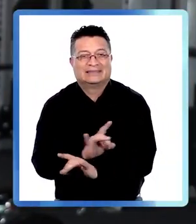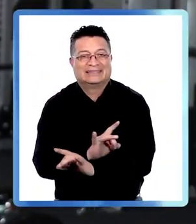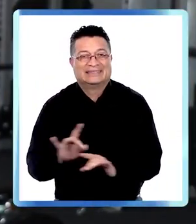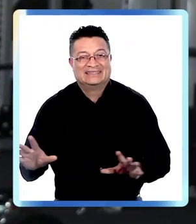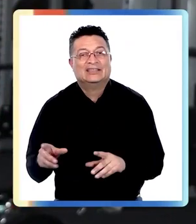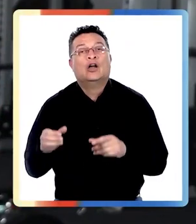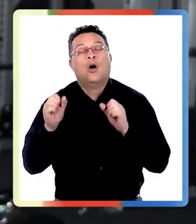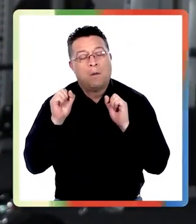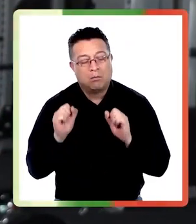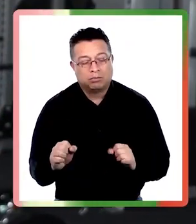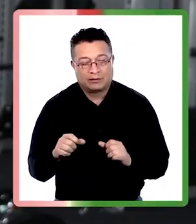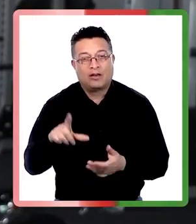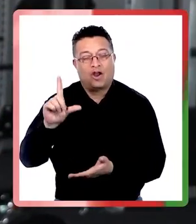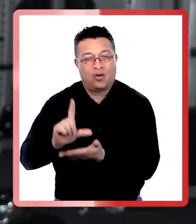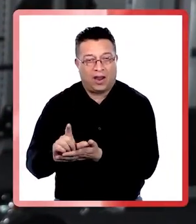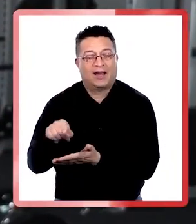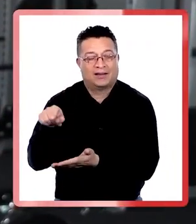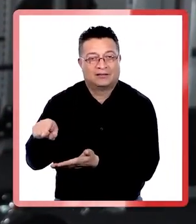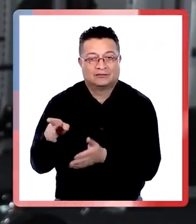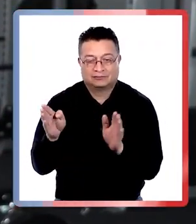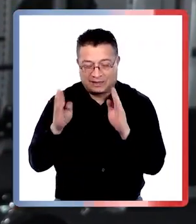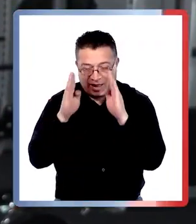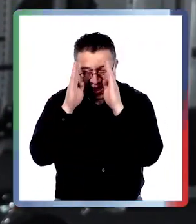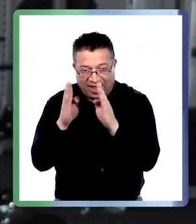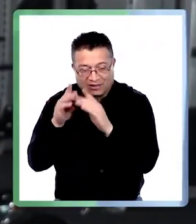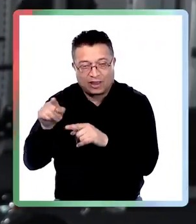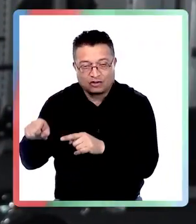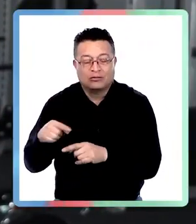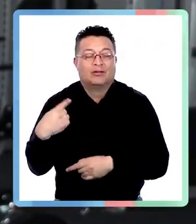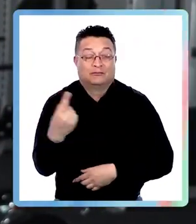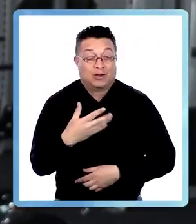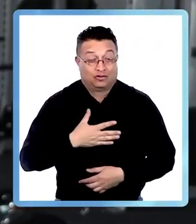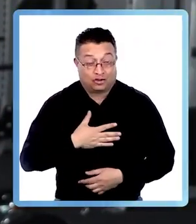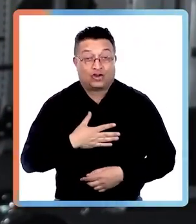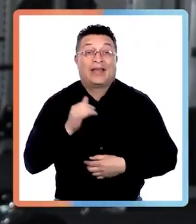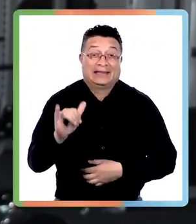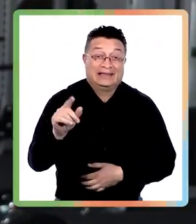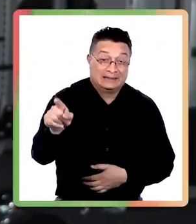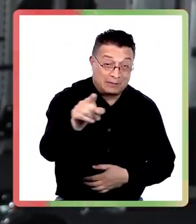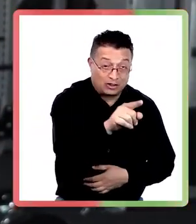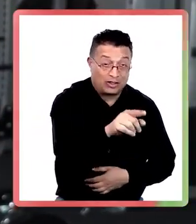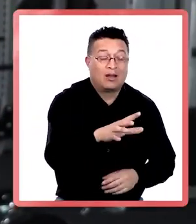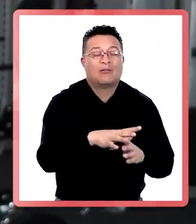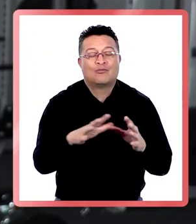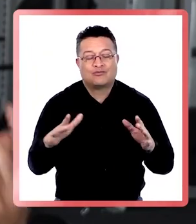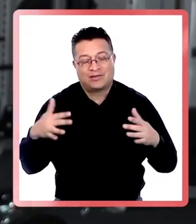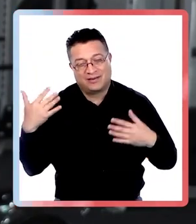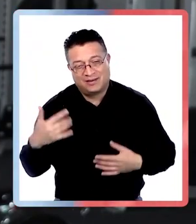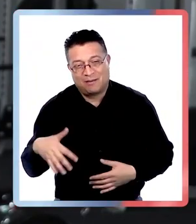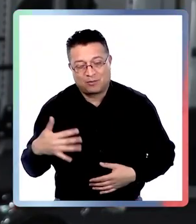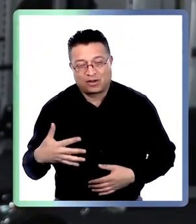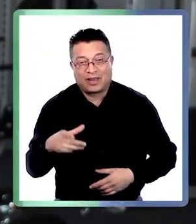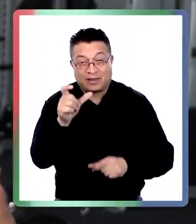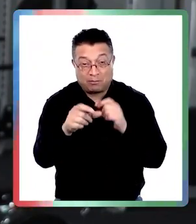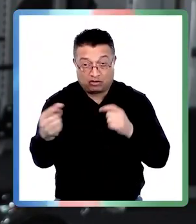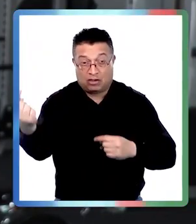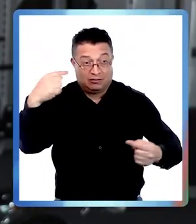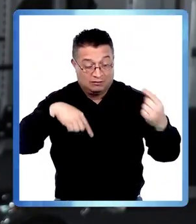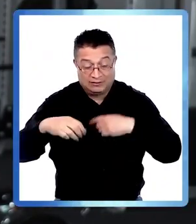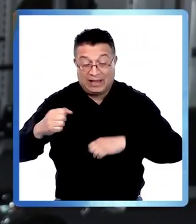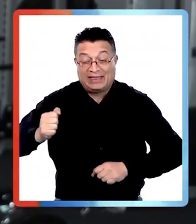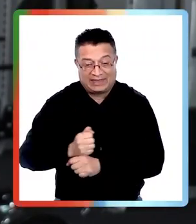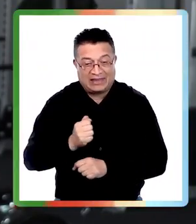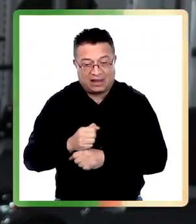espacios físicos de box de atención para nosotros y para ellas es muy importante. La usuaria va a venir al taller y va a poder ser evaluada, resolver